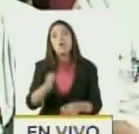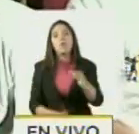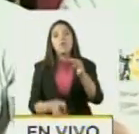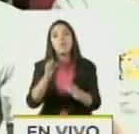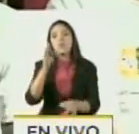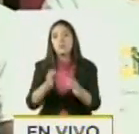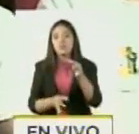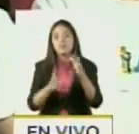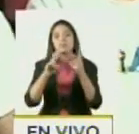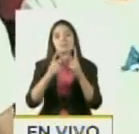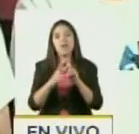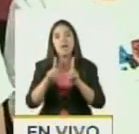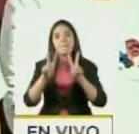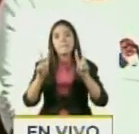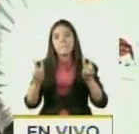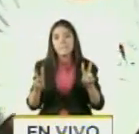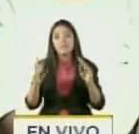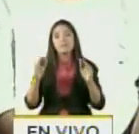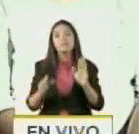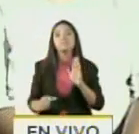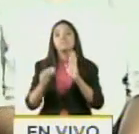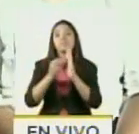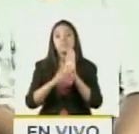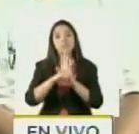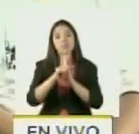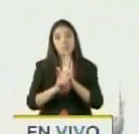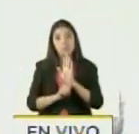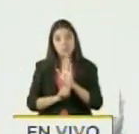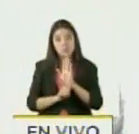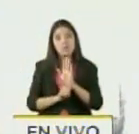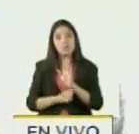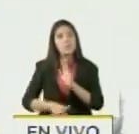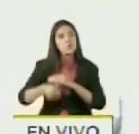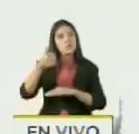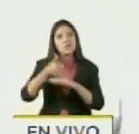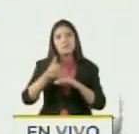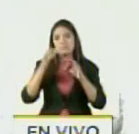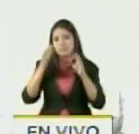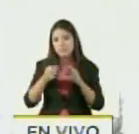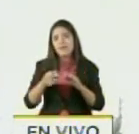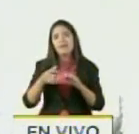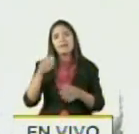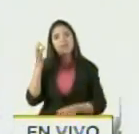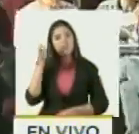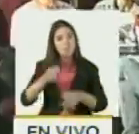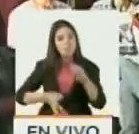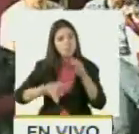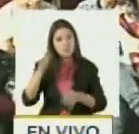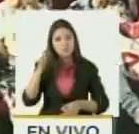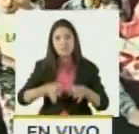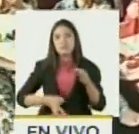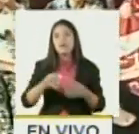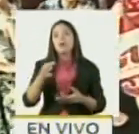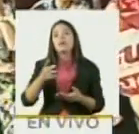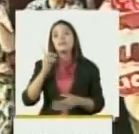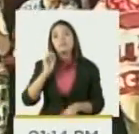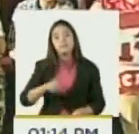justicia y paz de rango constitucional del más alto nivel, que haga justicia y